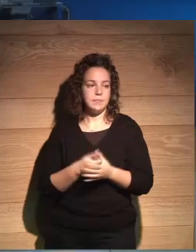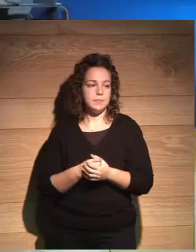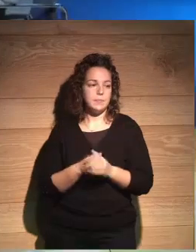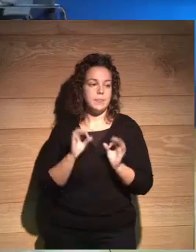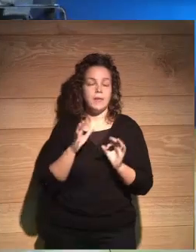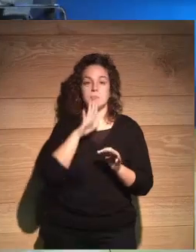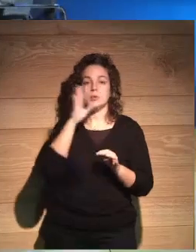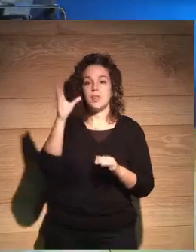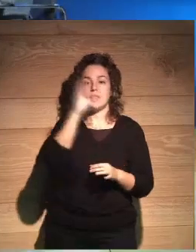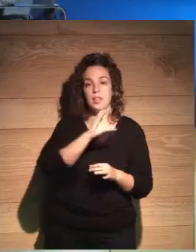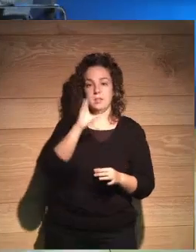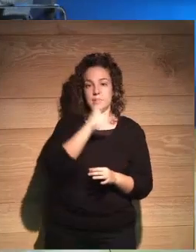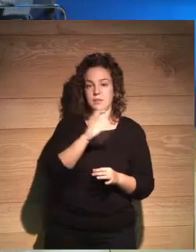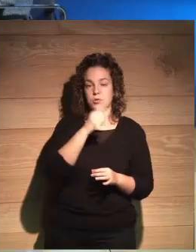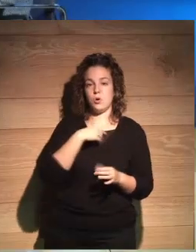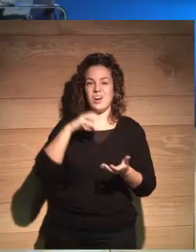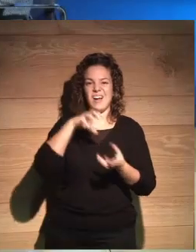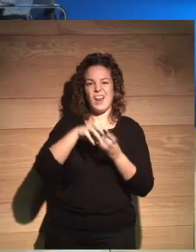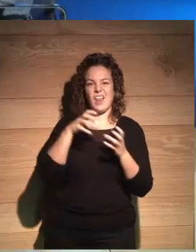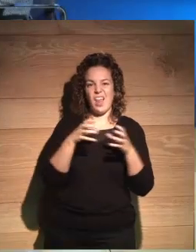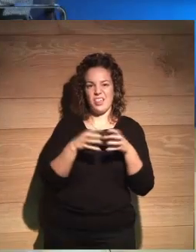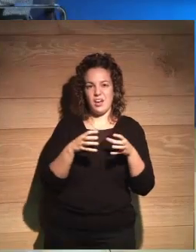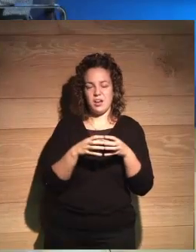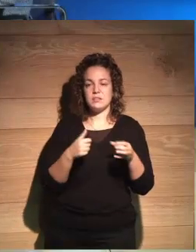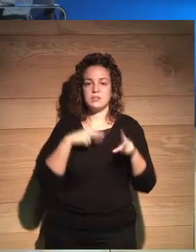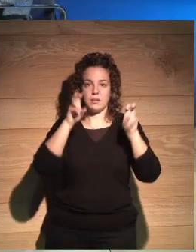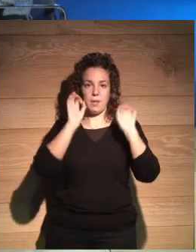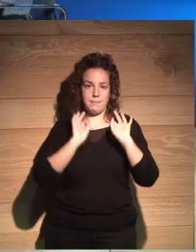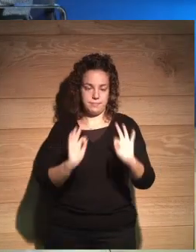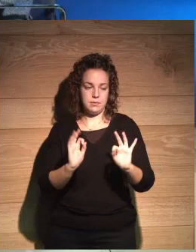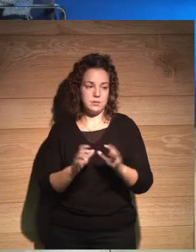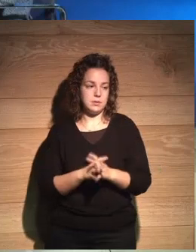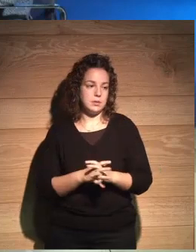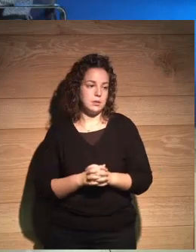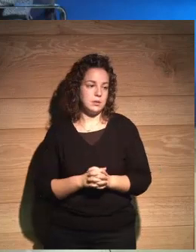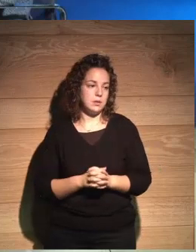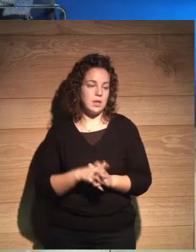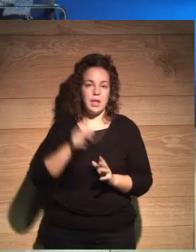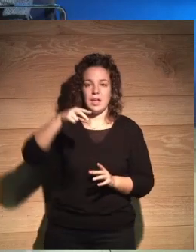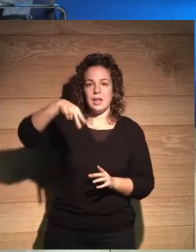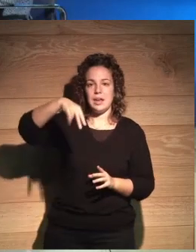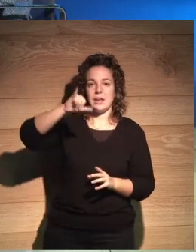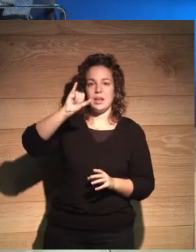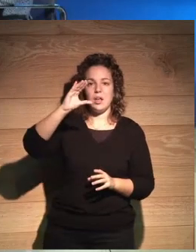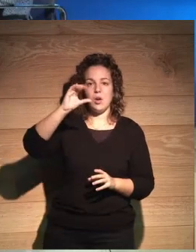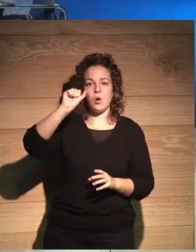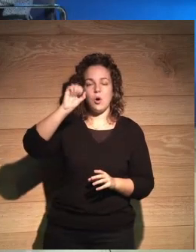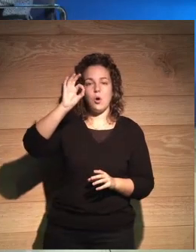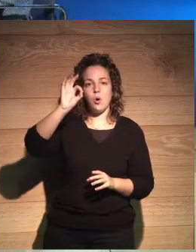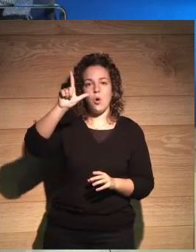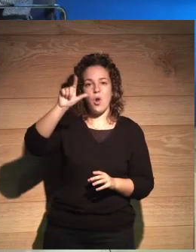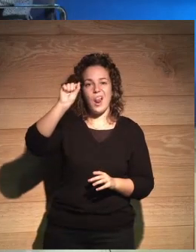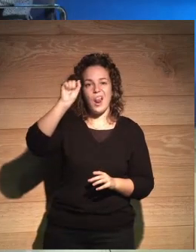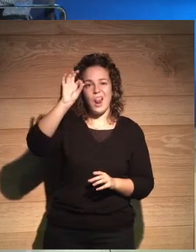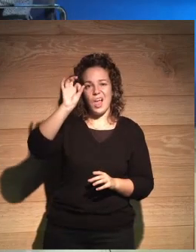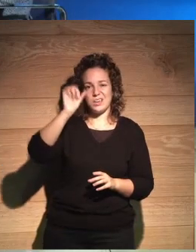que a un científico de Granada sobre este tema. ¿De acuerdo? A Nicolás Olea. Vale, sí, total. A Nicolás